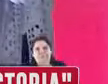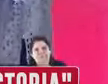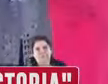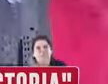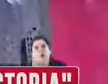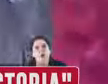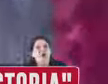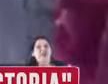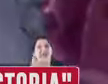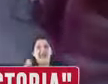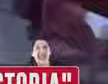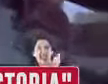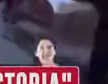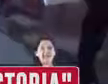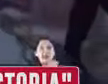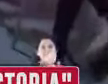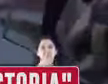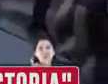a explicar nada